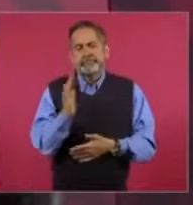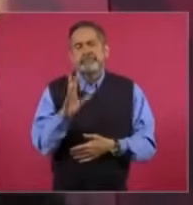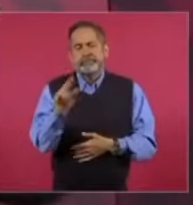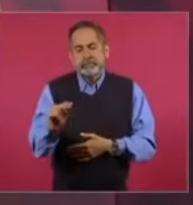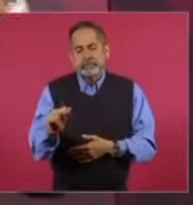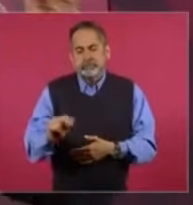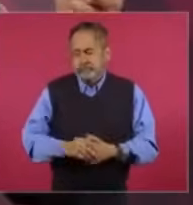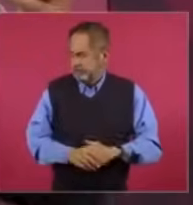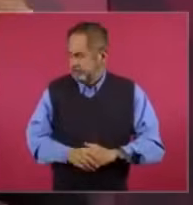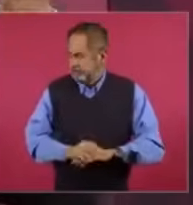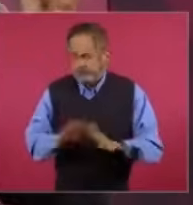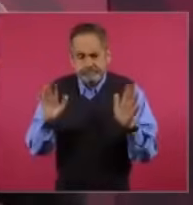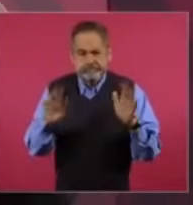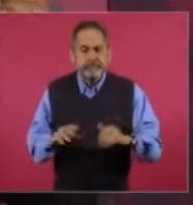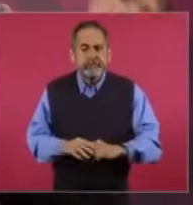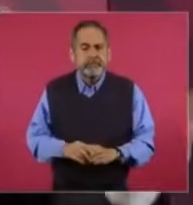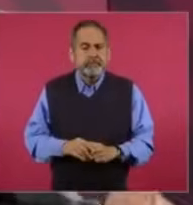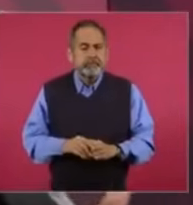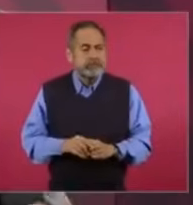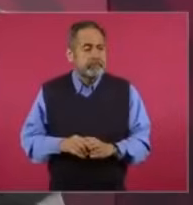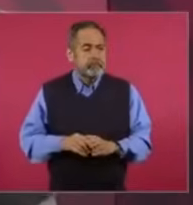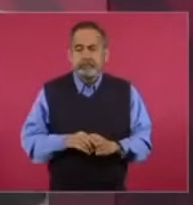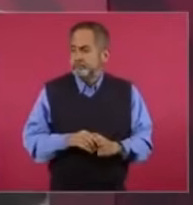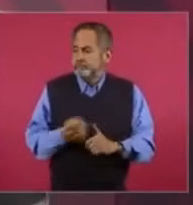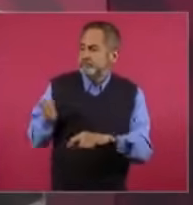Ya no se privatizan